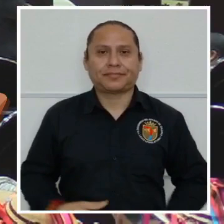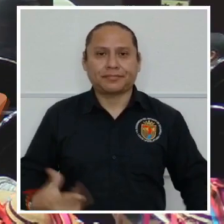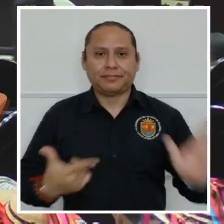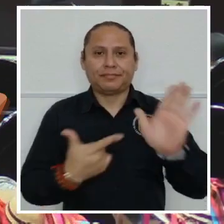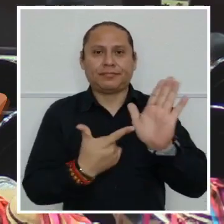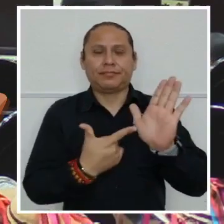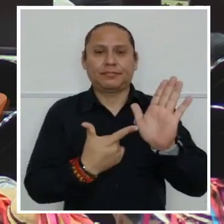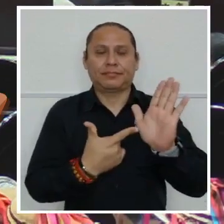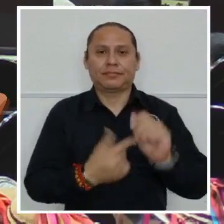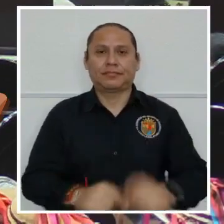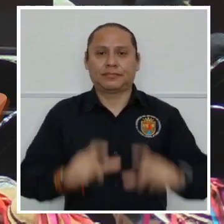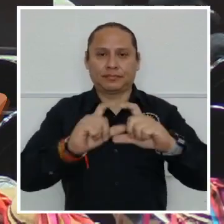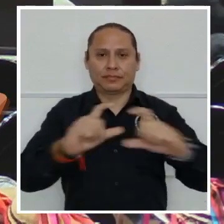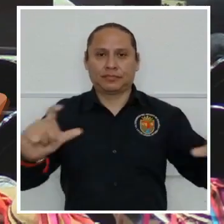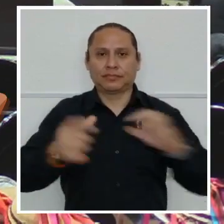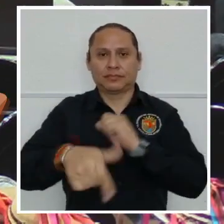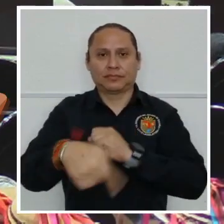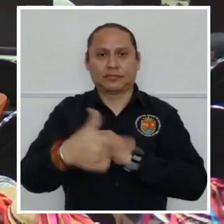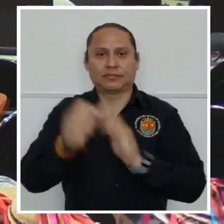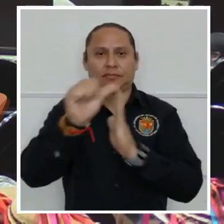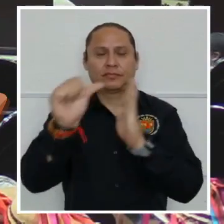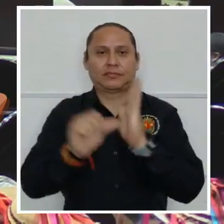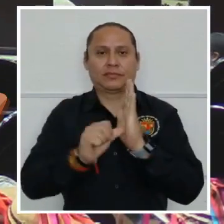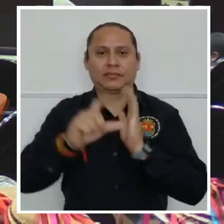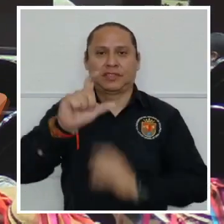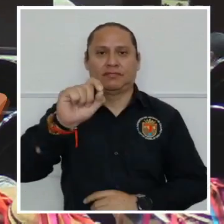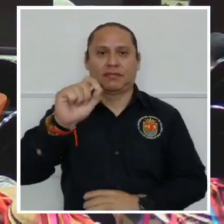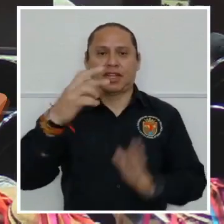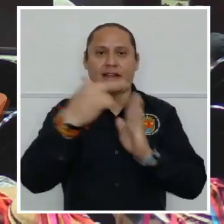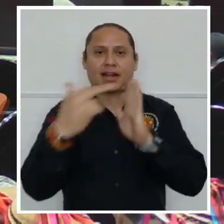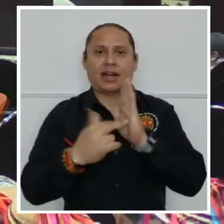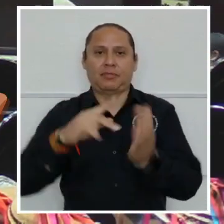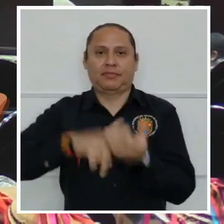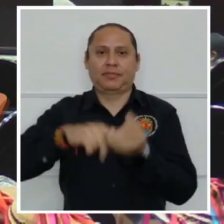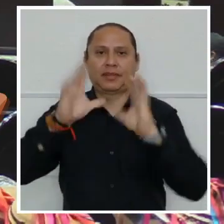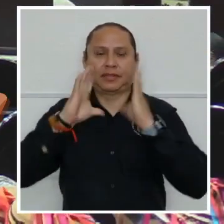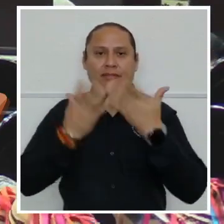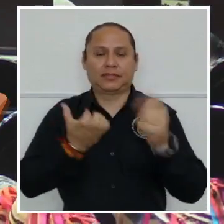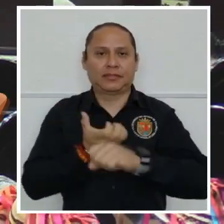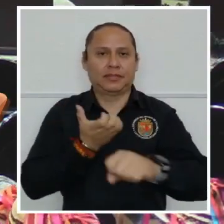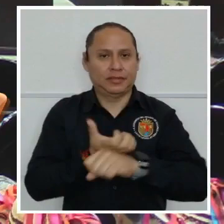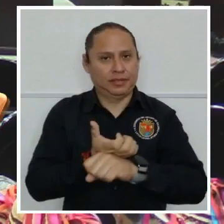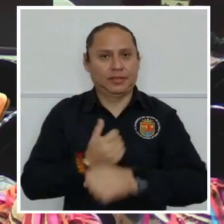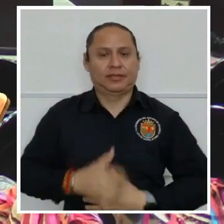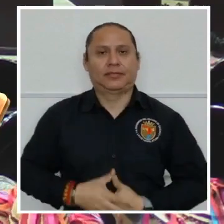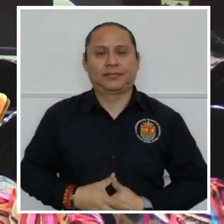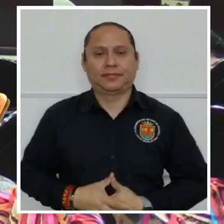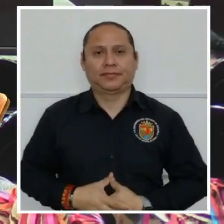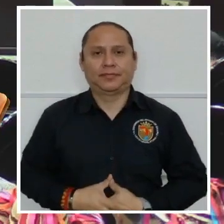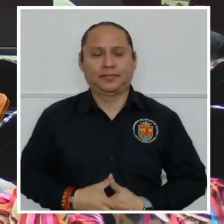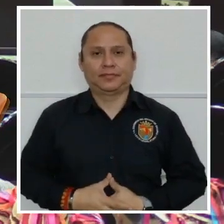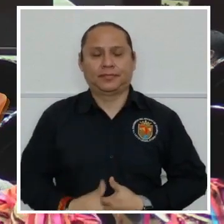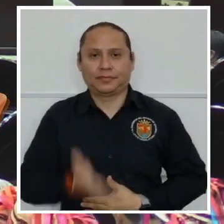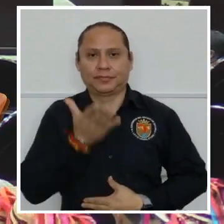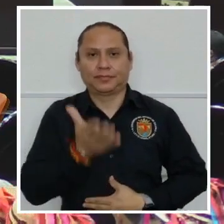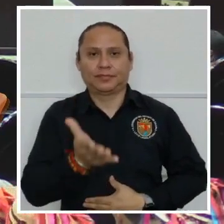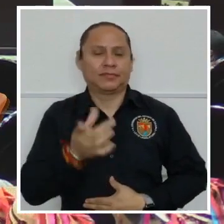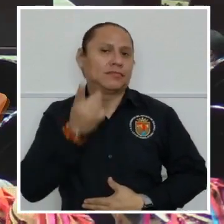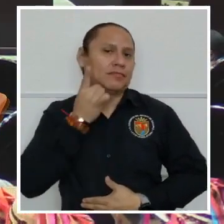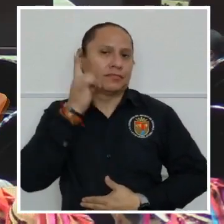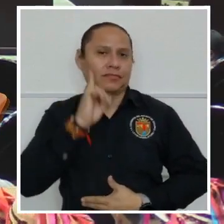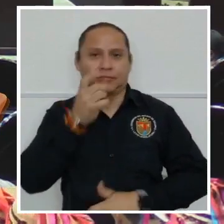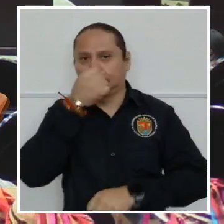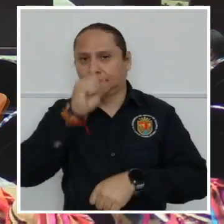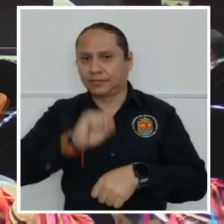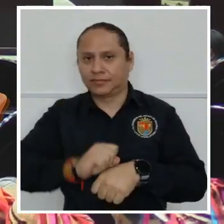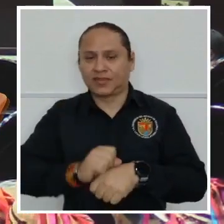Con fundamento en lo dispuesto en la fracción décima segunda del artículo 20 del reglamento interior de este Poder Legislativo, solicito a la